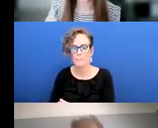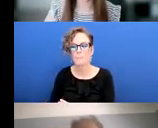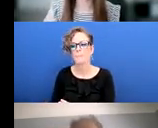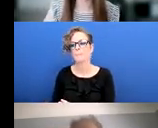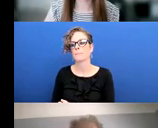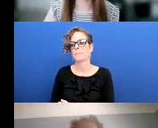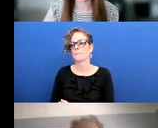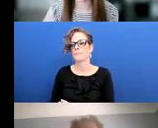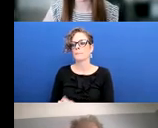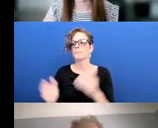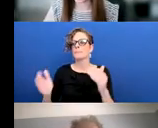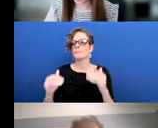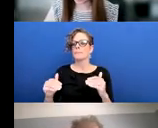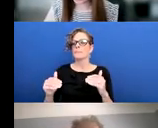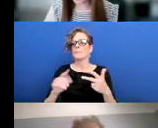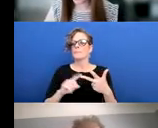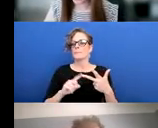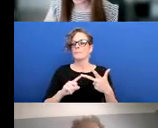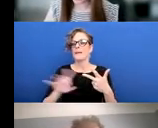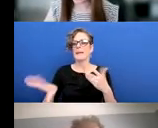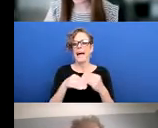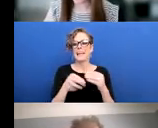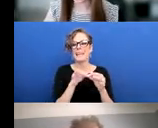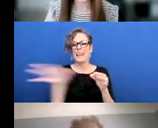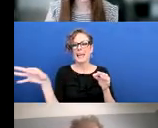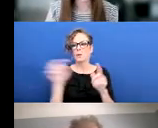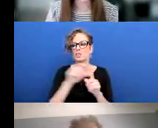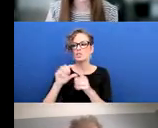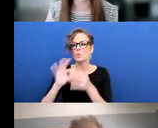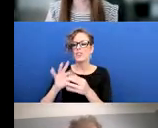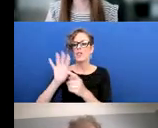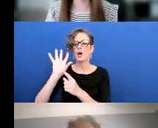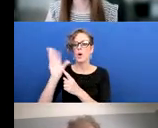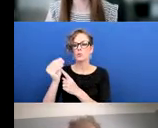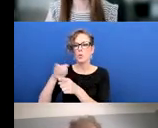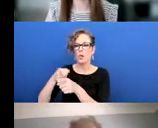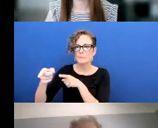lenguaje de la ley. También con esto se agregó